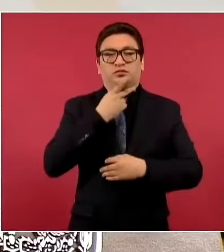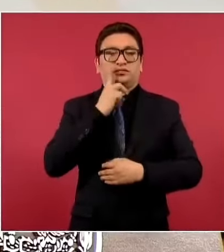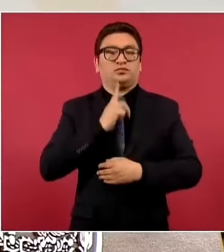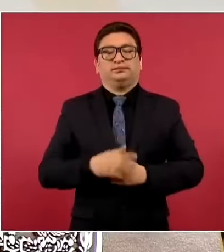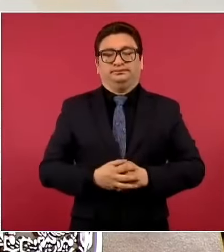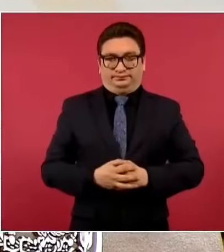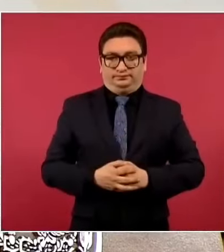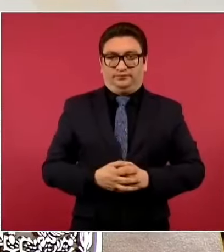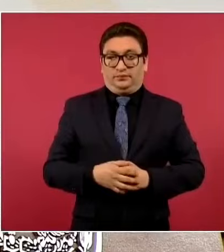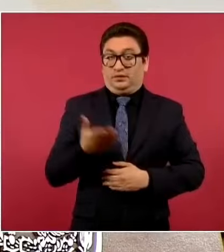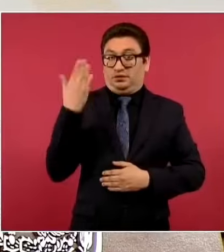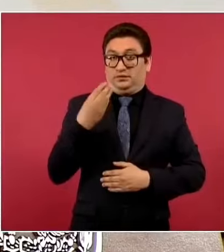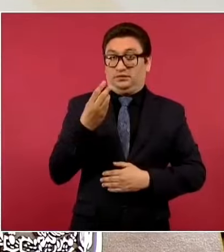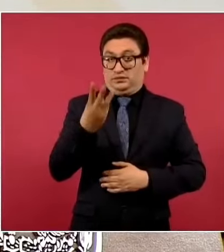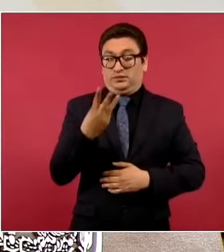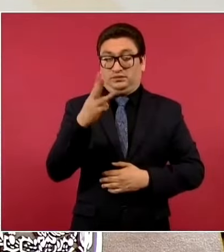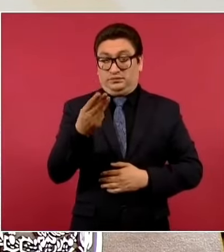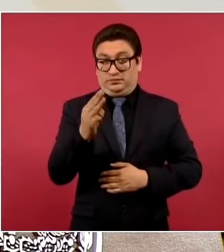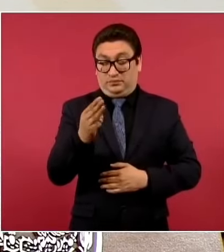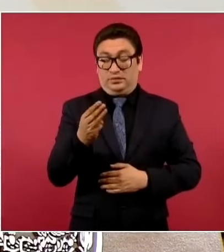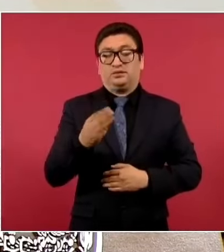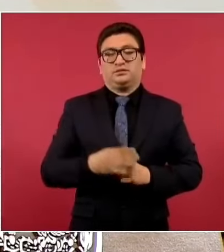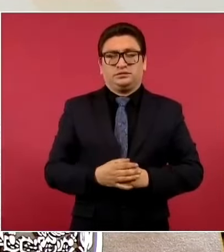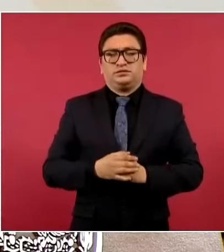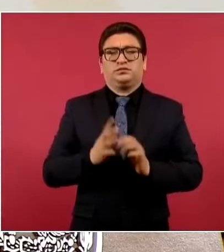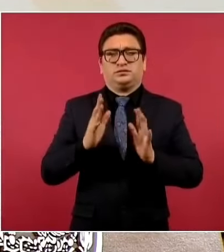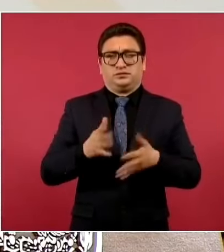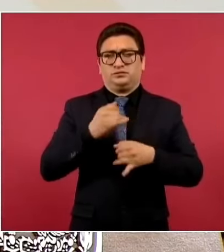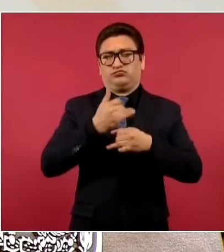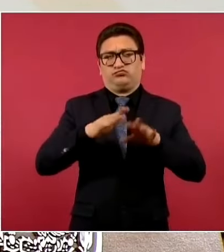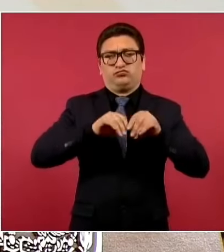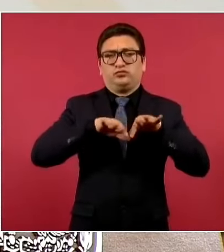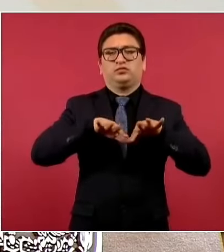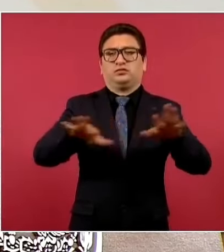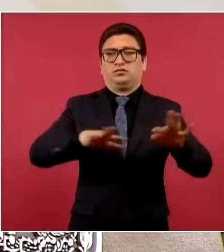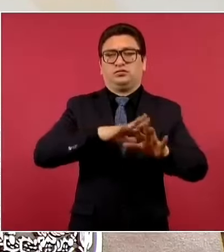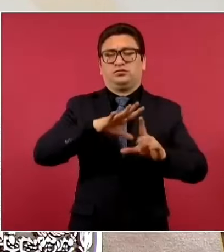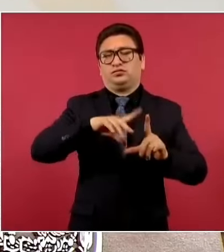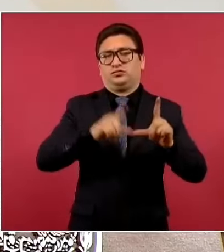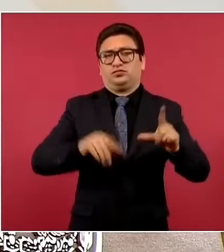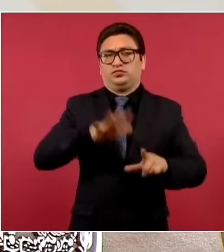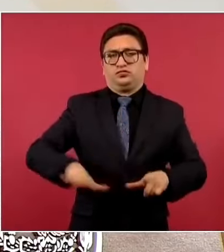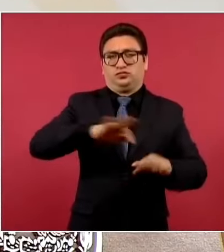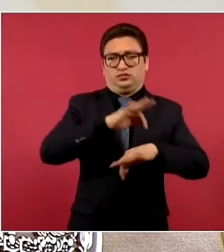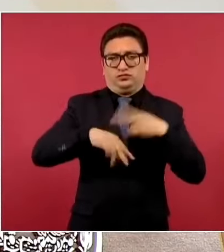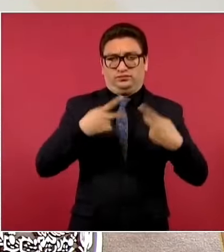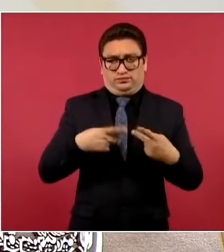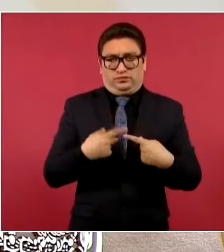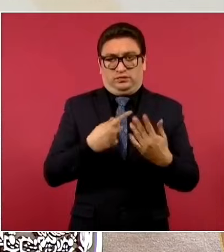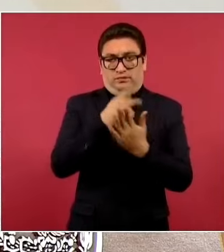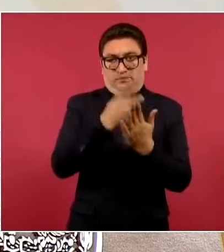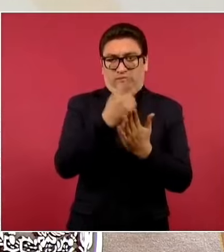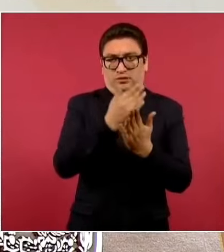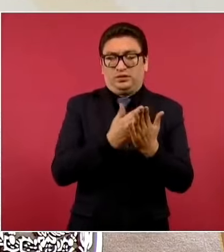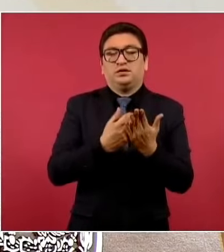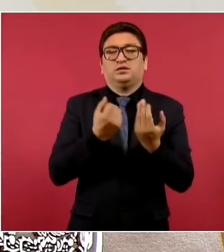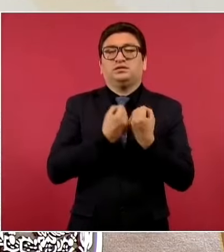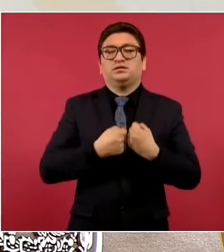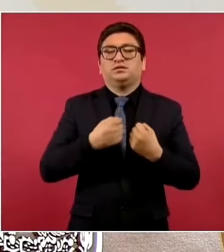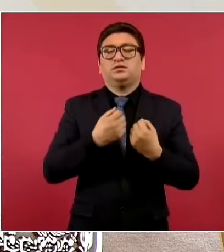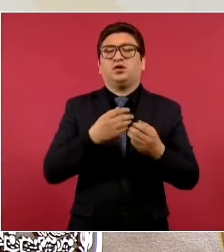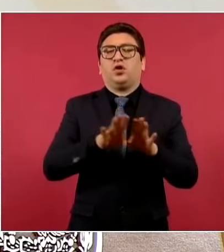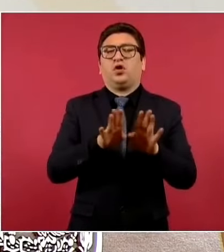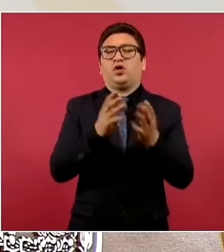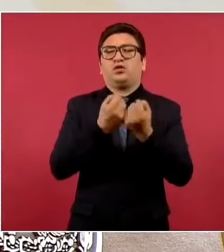Desde el 3 de mayo pasado hemos informado al pueblo de México sobre el plan de salud del IMSS